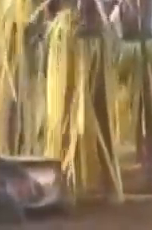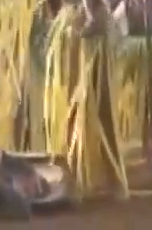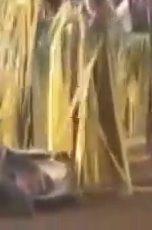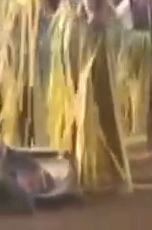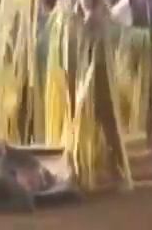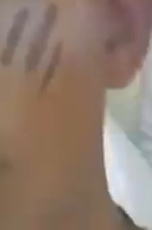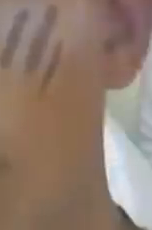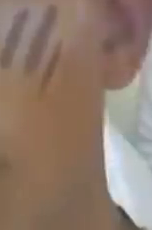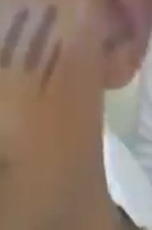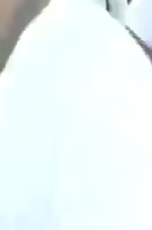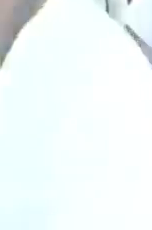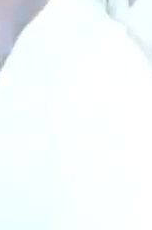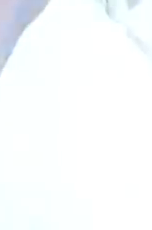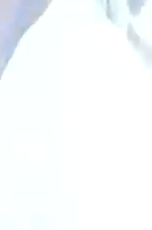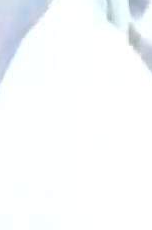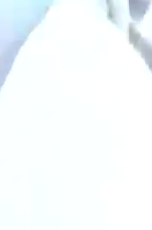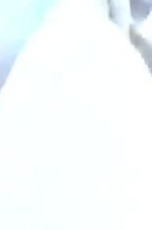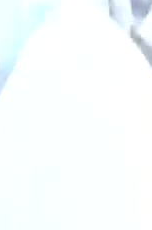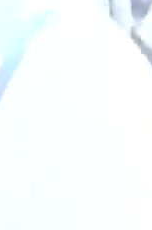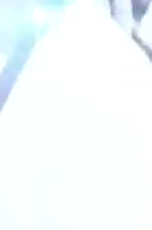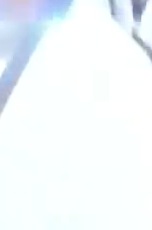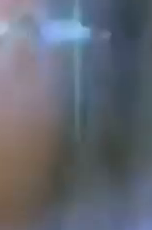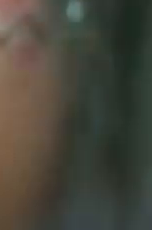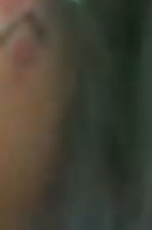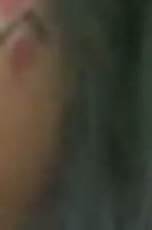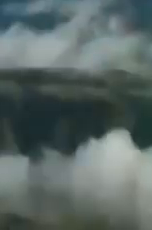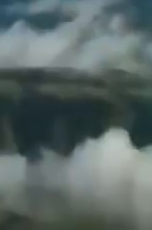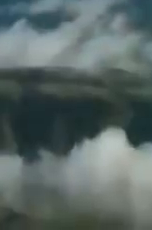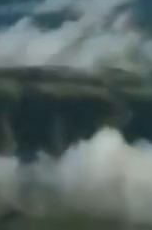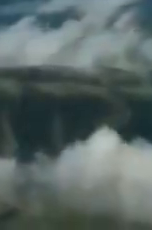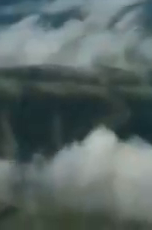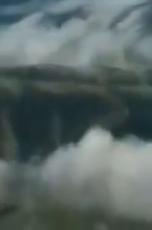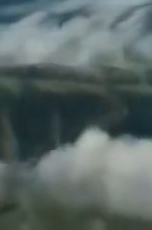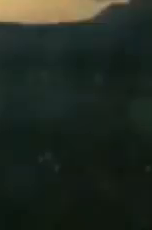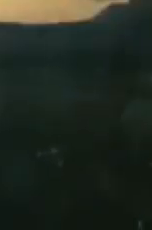indoamericana. ¡Que viva el día de la resistencia indígena!